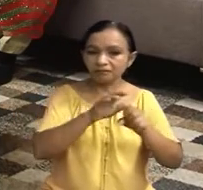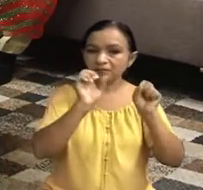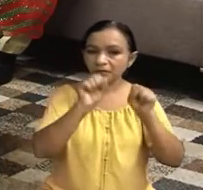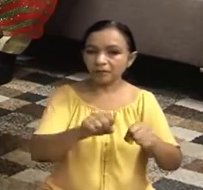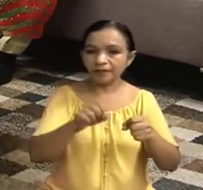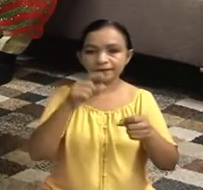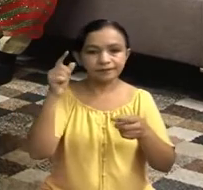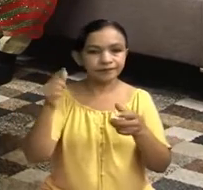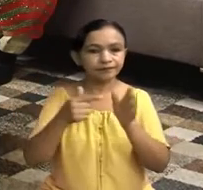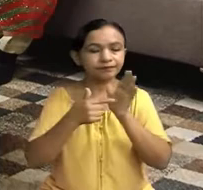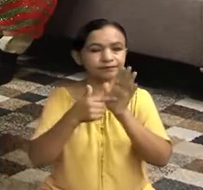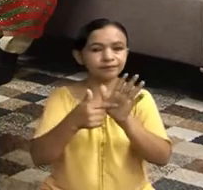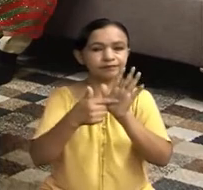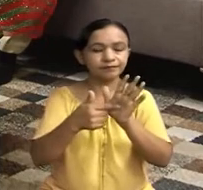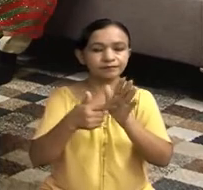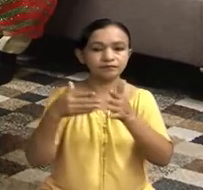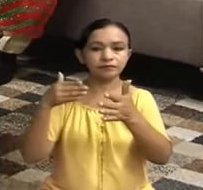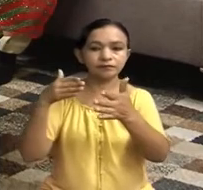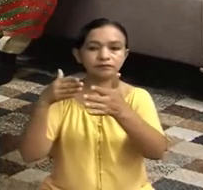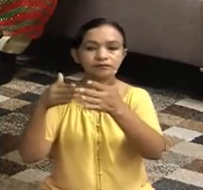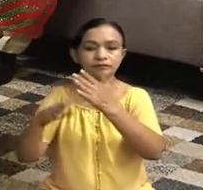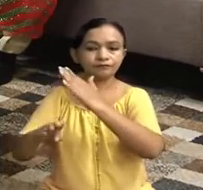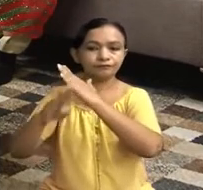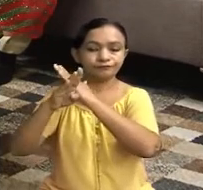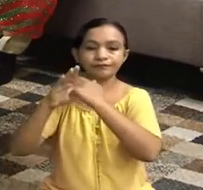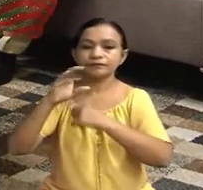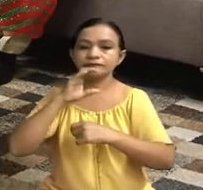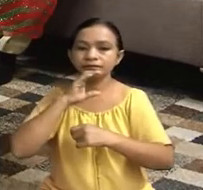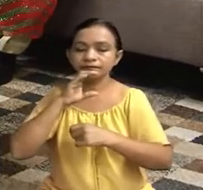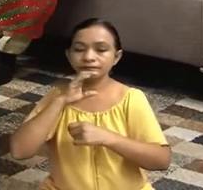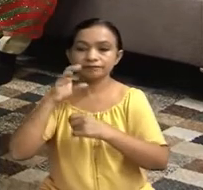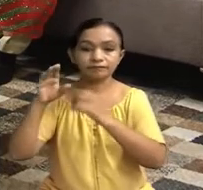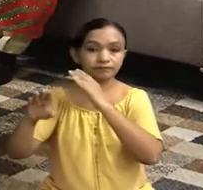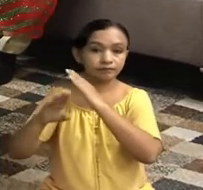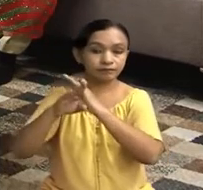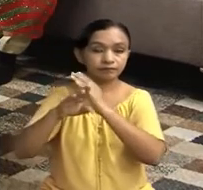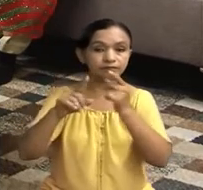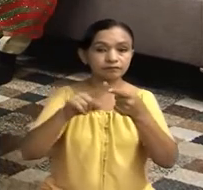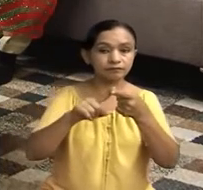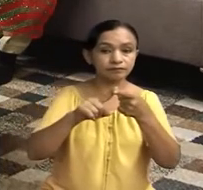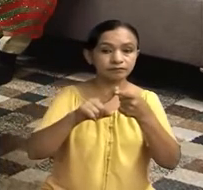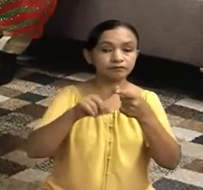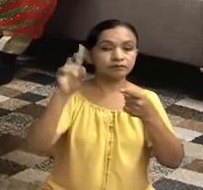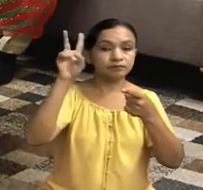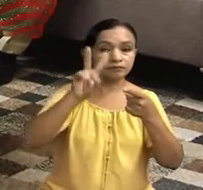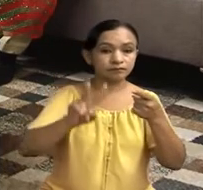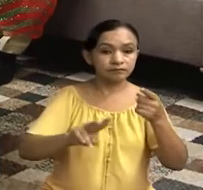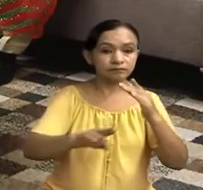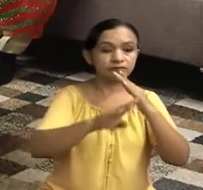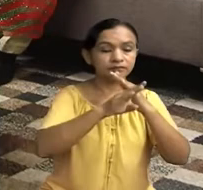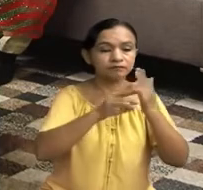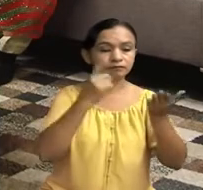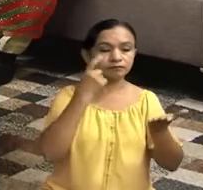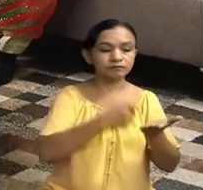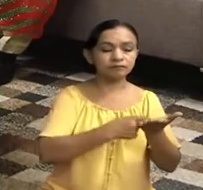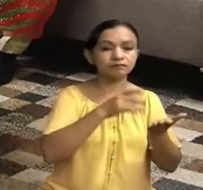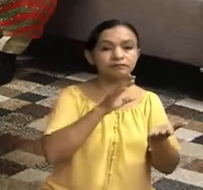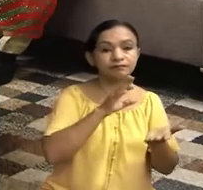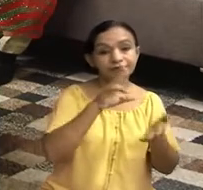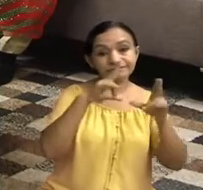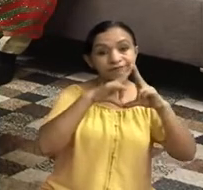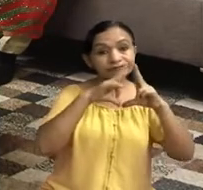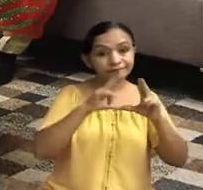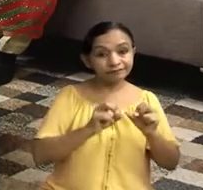Ahí está, por ejemplo, el bloqueo contra Cuba, las medidas de bloqueo contra Venezuela, las sanciones a Nicaragua,